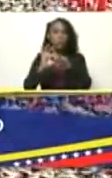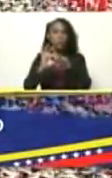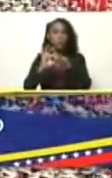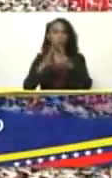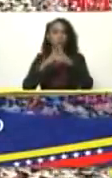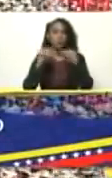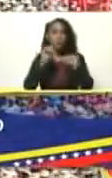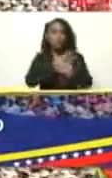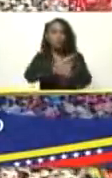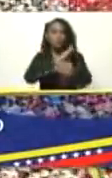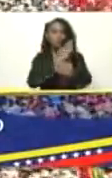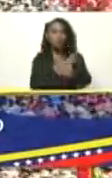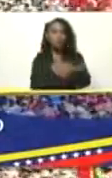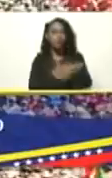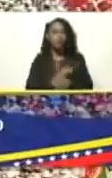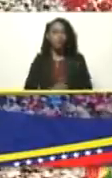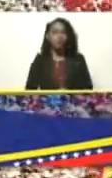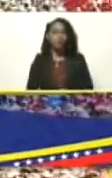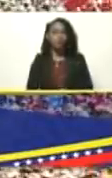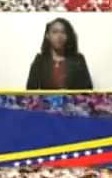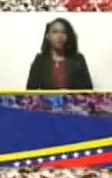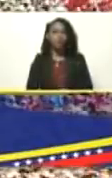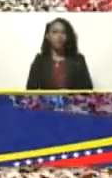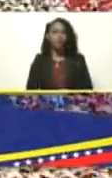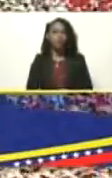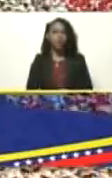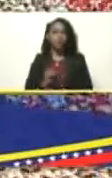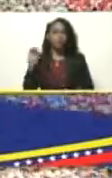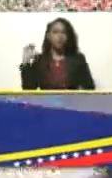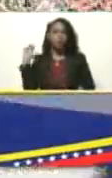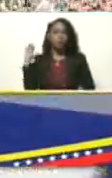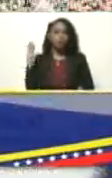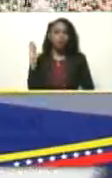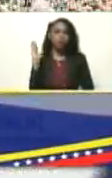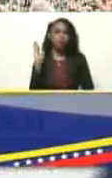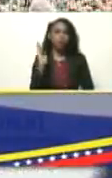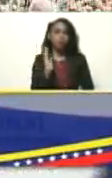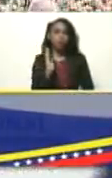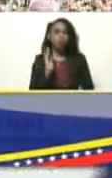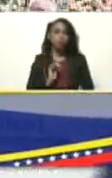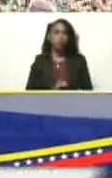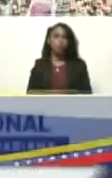todas las fuerzas que venían